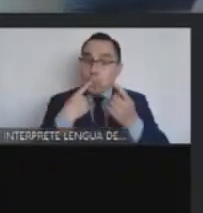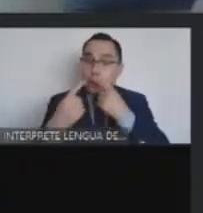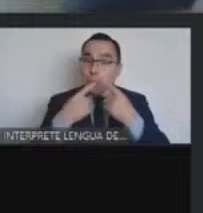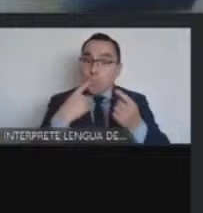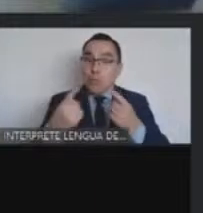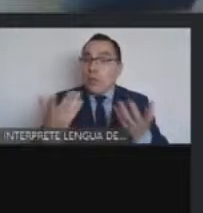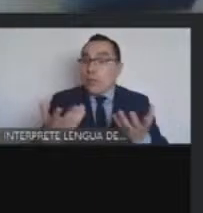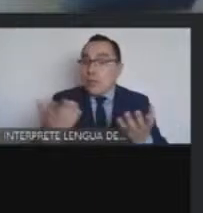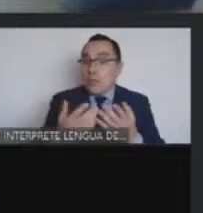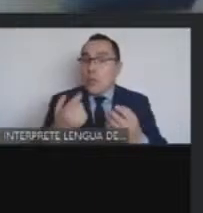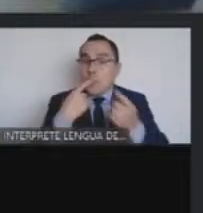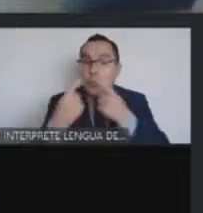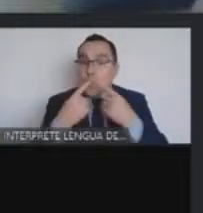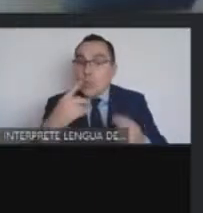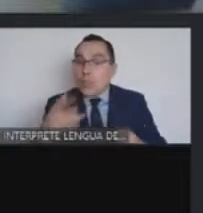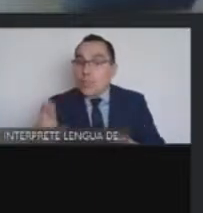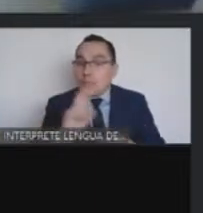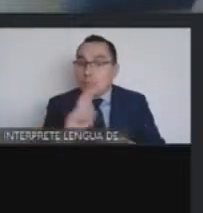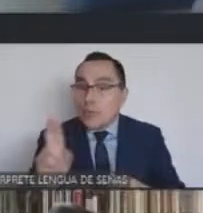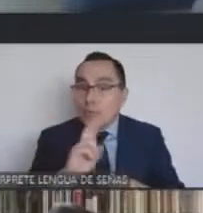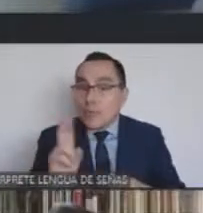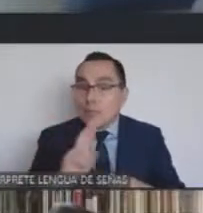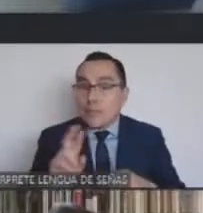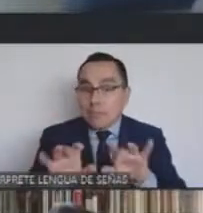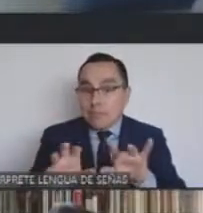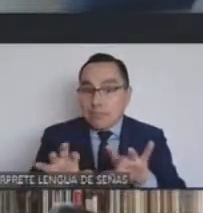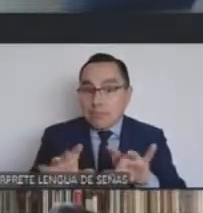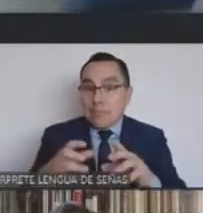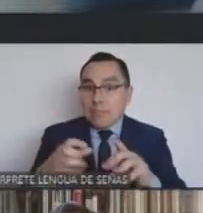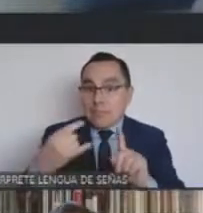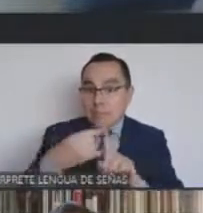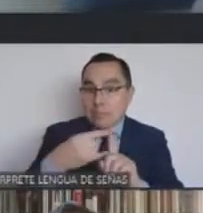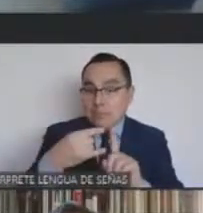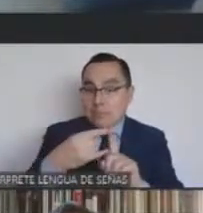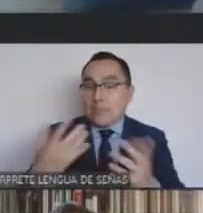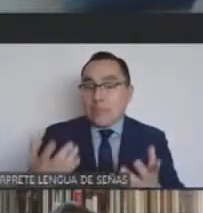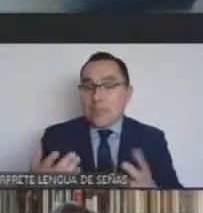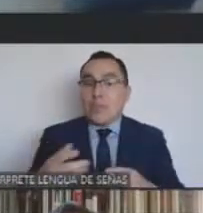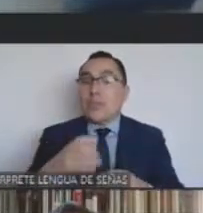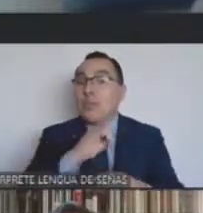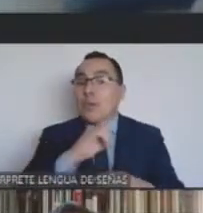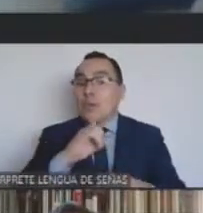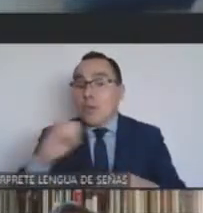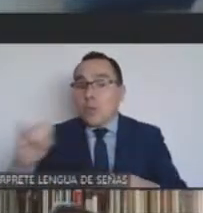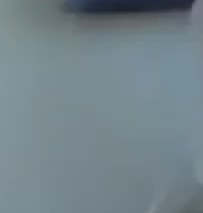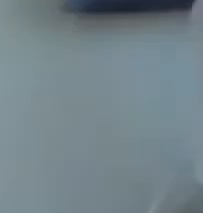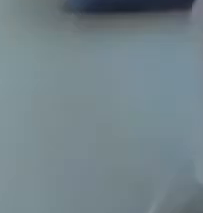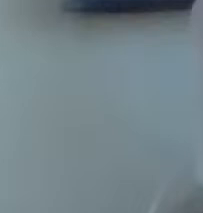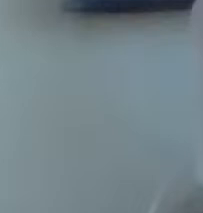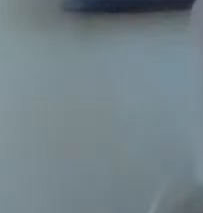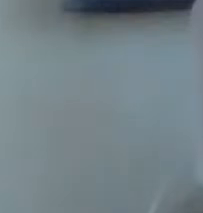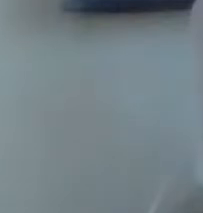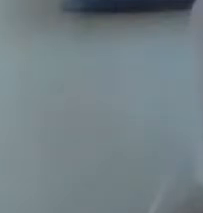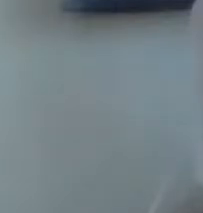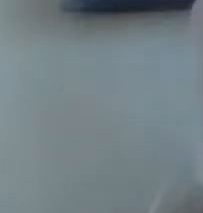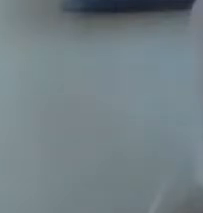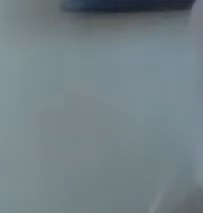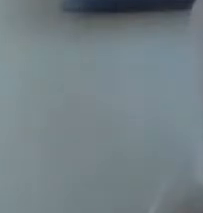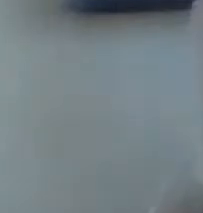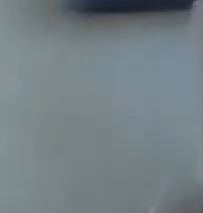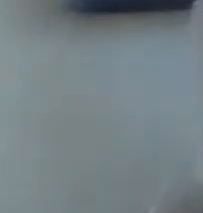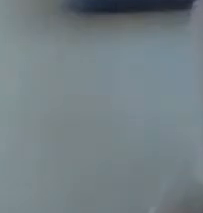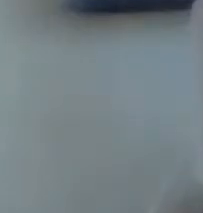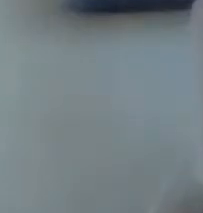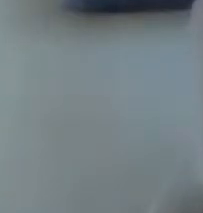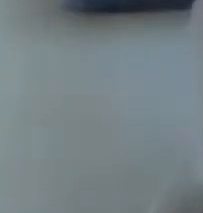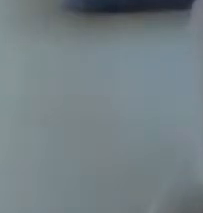de preguntas y respuestas y las haremos llegar al final de las exposiciones. Ahora